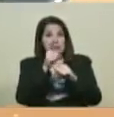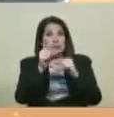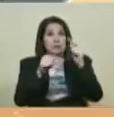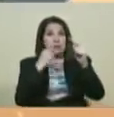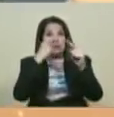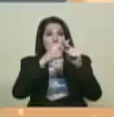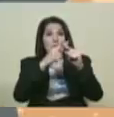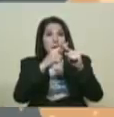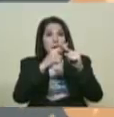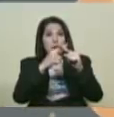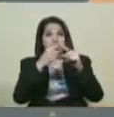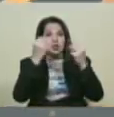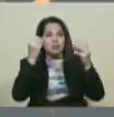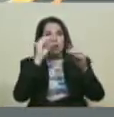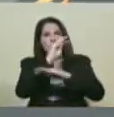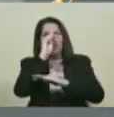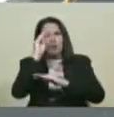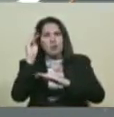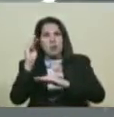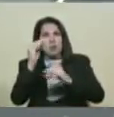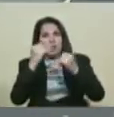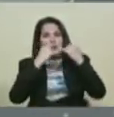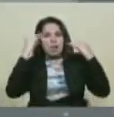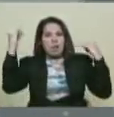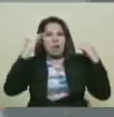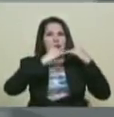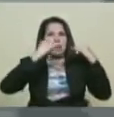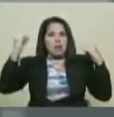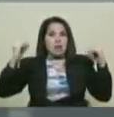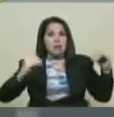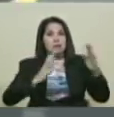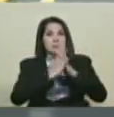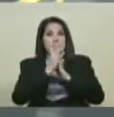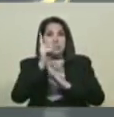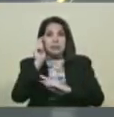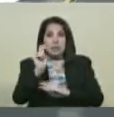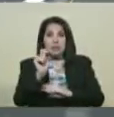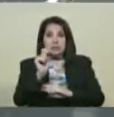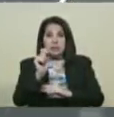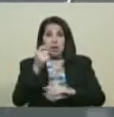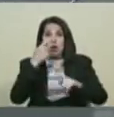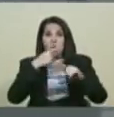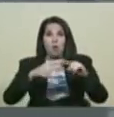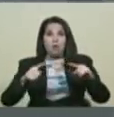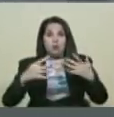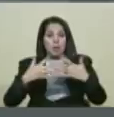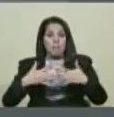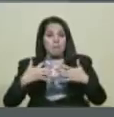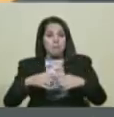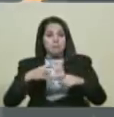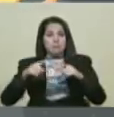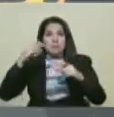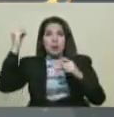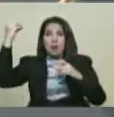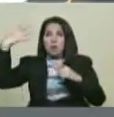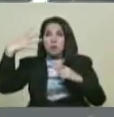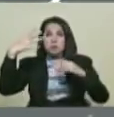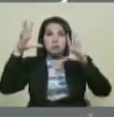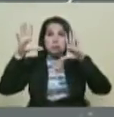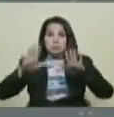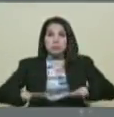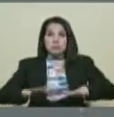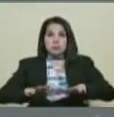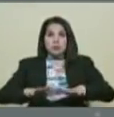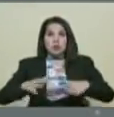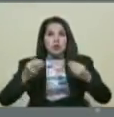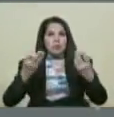determinó que las protecciones de las líneas que hay entre Santa Teresa y la otra subestación, El Sitio, estaban inutilizadas.